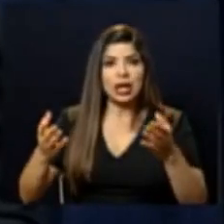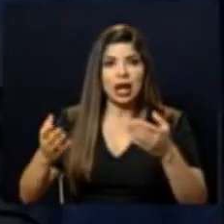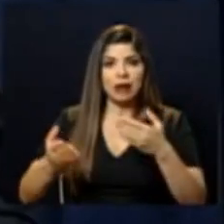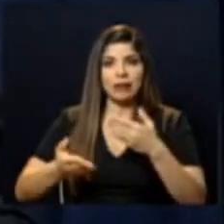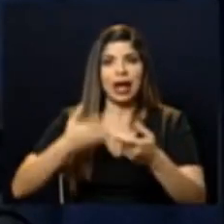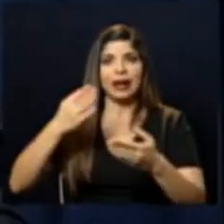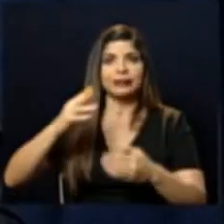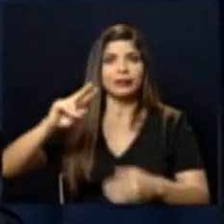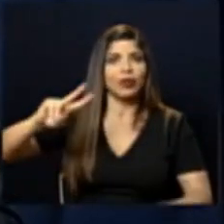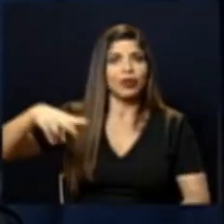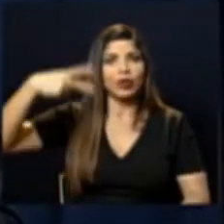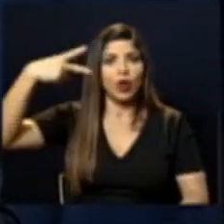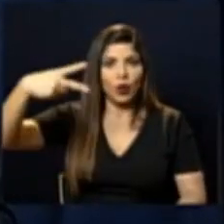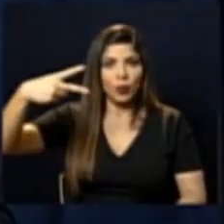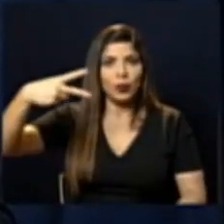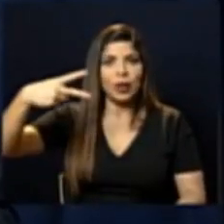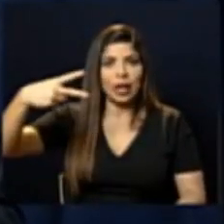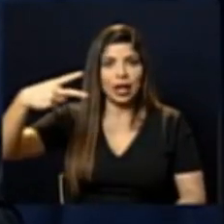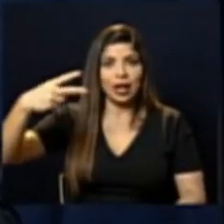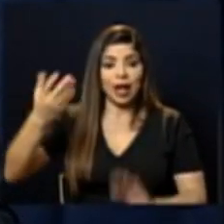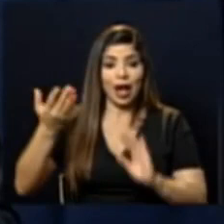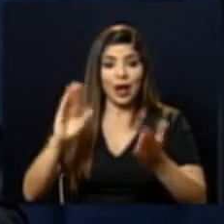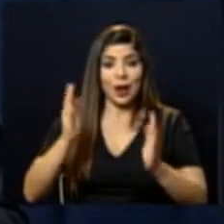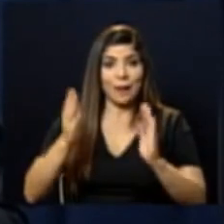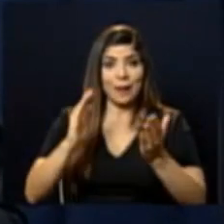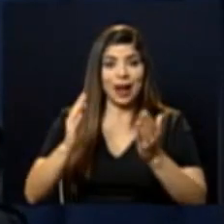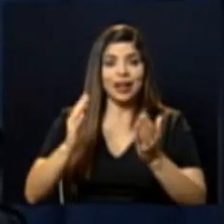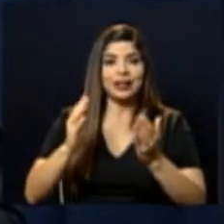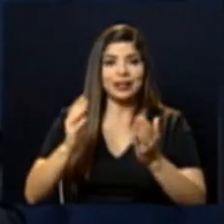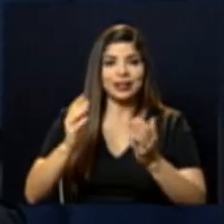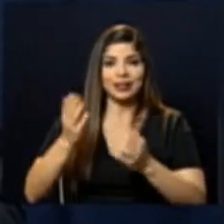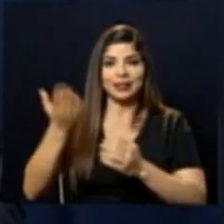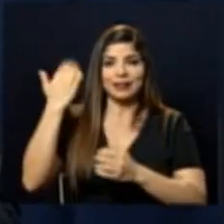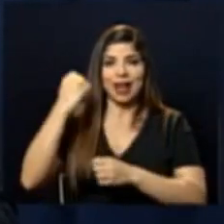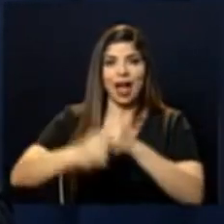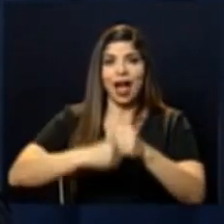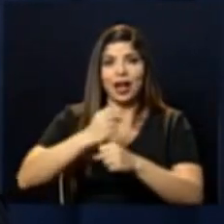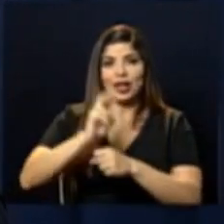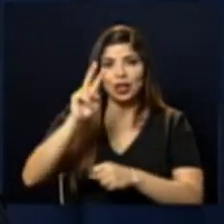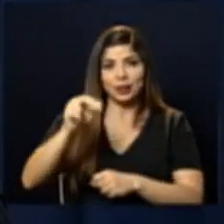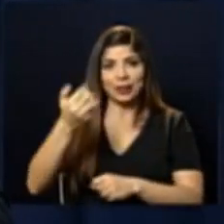se duplicó respecto al mismo periodo de 2018.